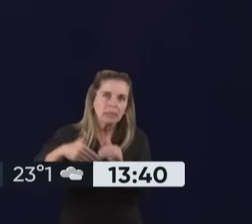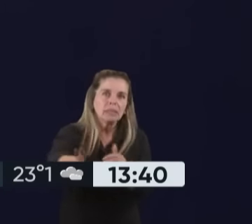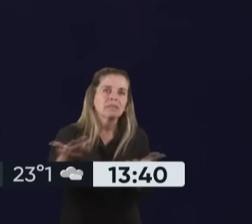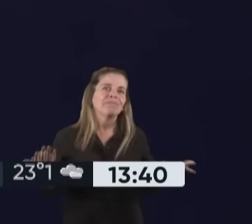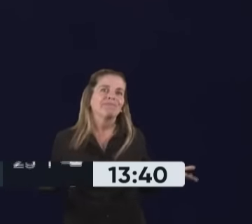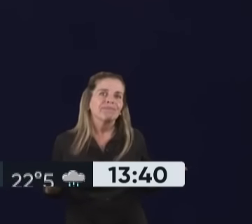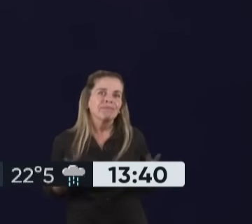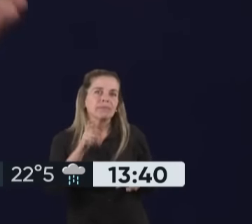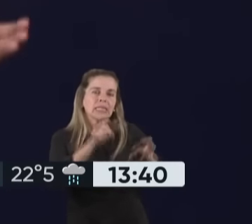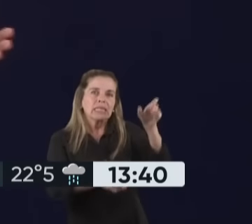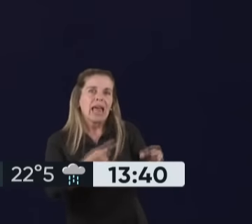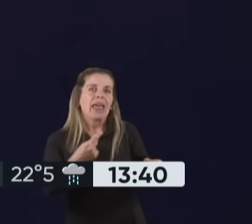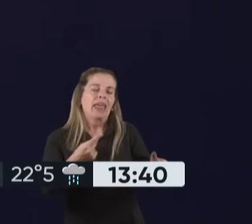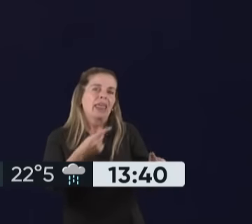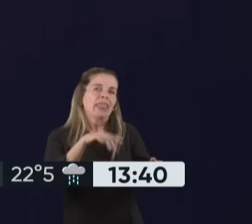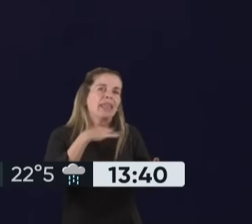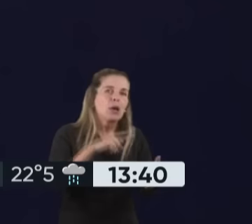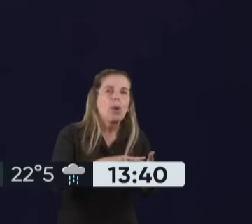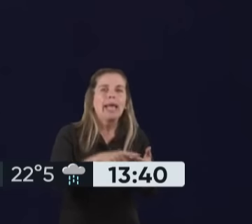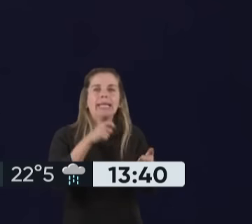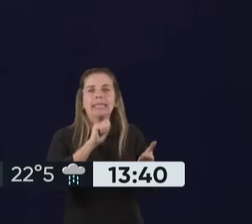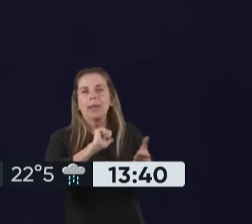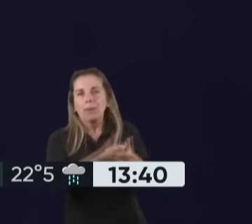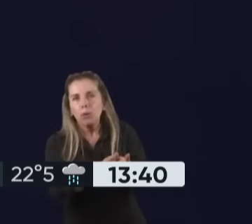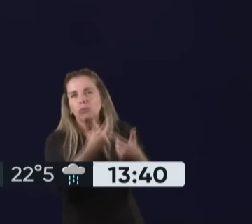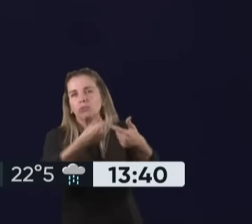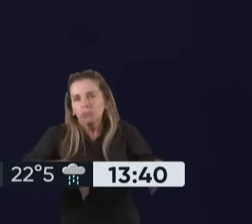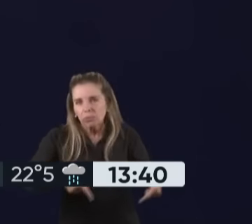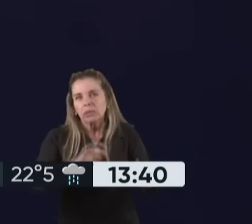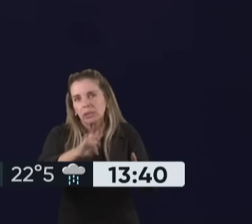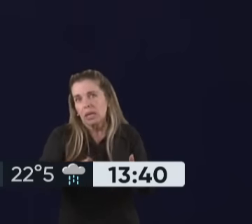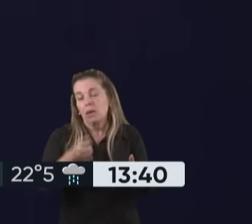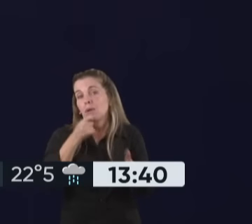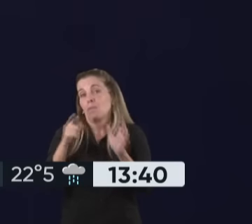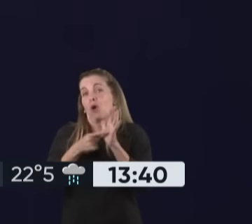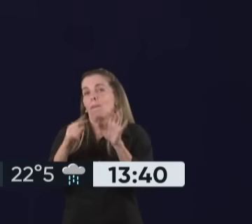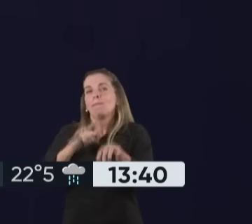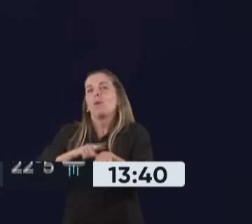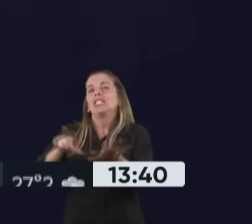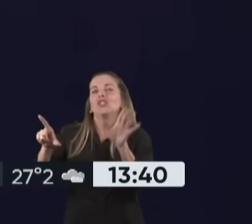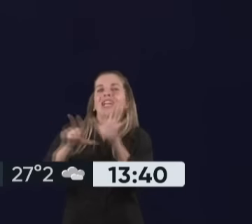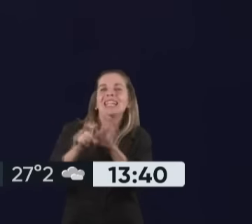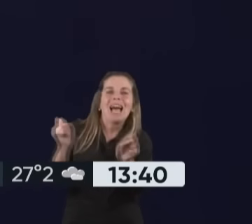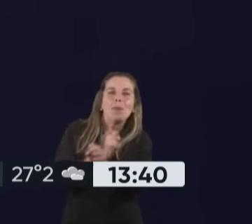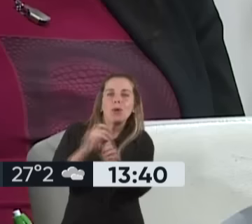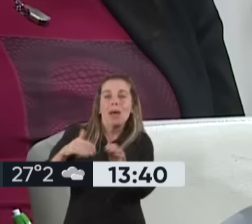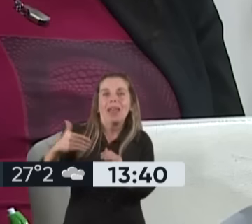son posteriores a la votación del Código Penal. Antes no se puede.